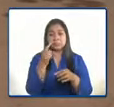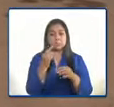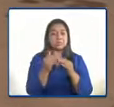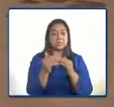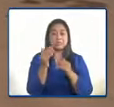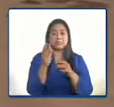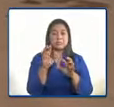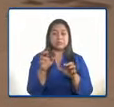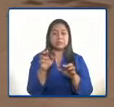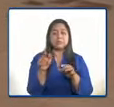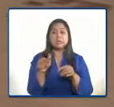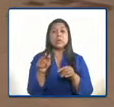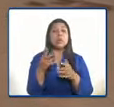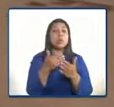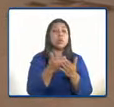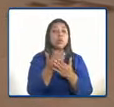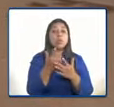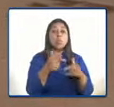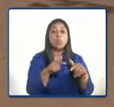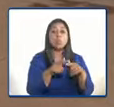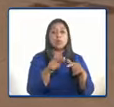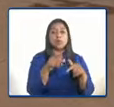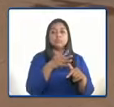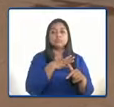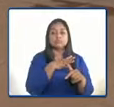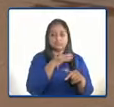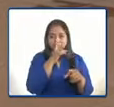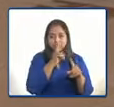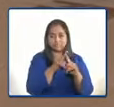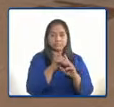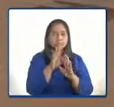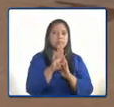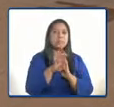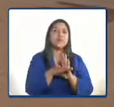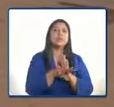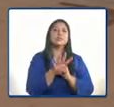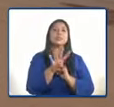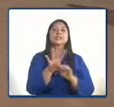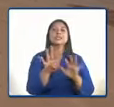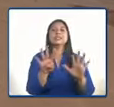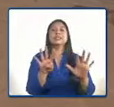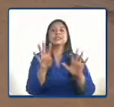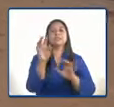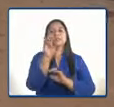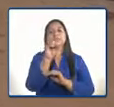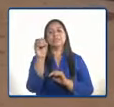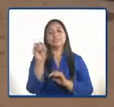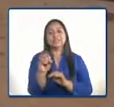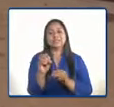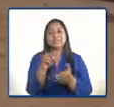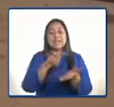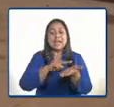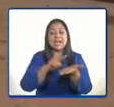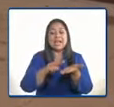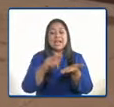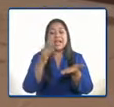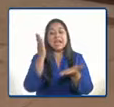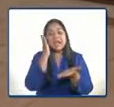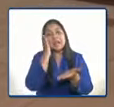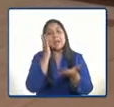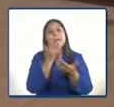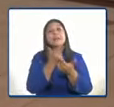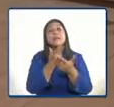con este nuevo centro vamos a tener un menos 49% de camas libres, para que